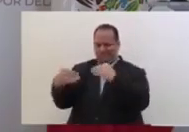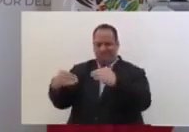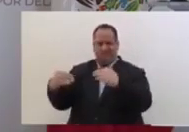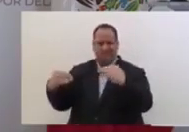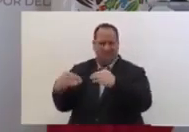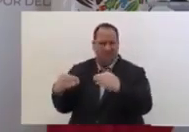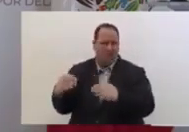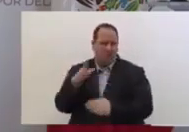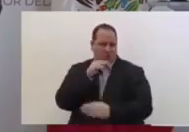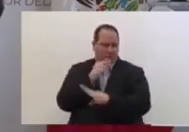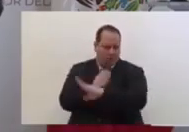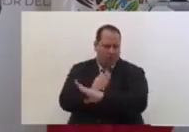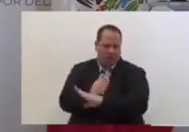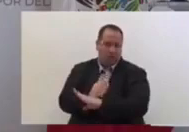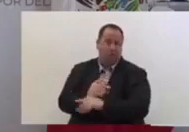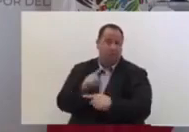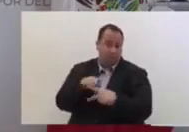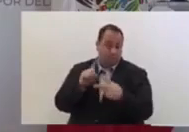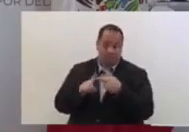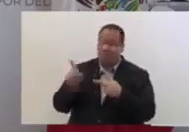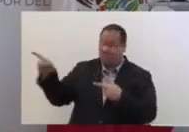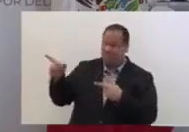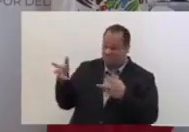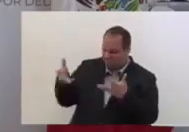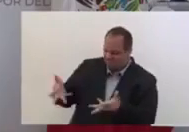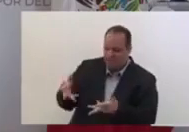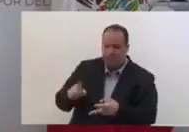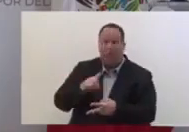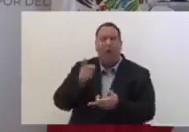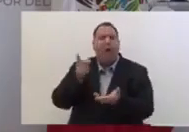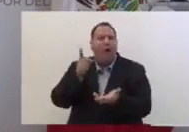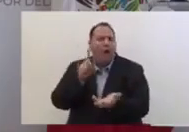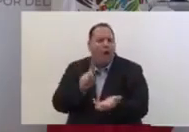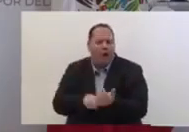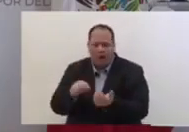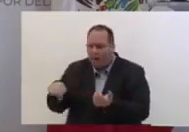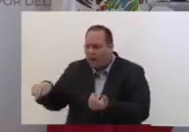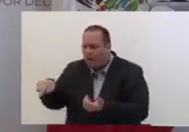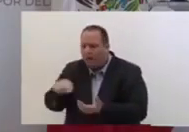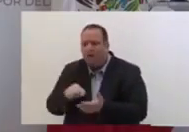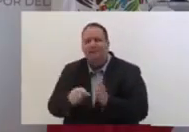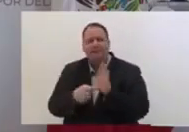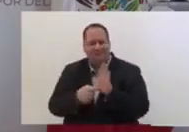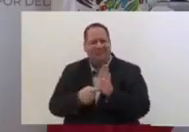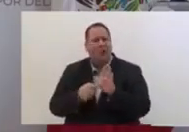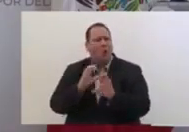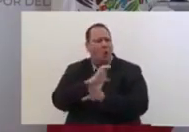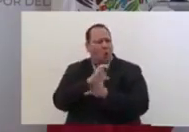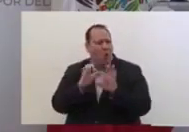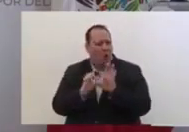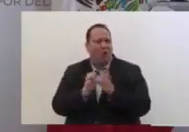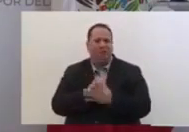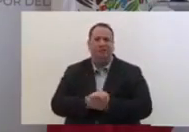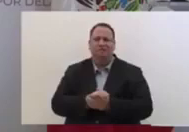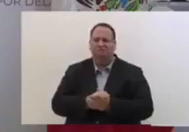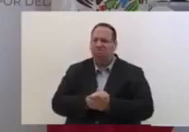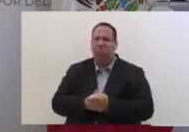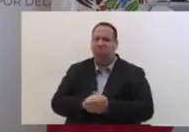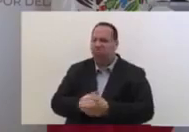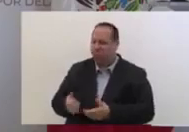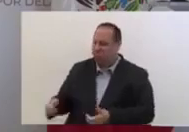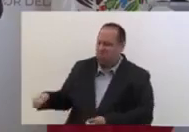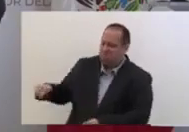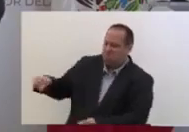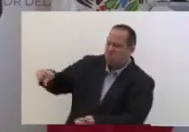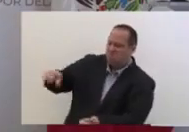paso, impedirlo, primero, segundo. Se encontraron objetos que permiten determinar que fue provocado el